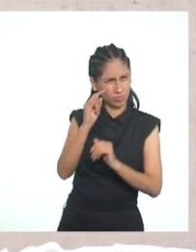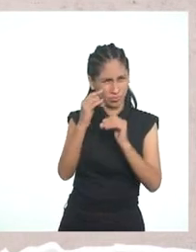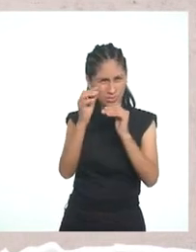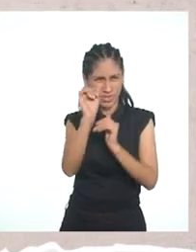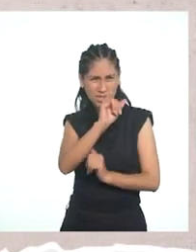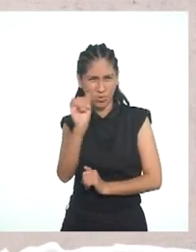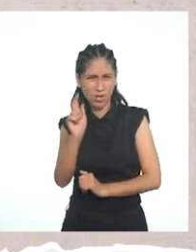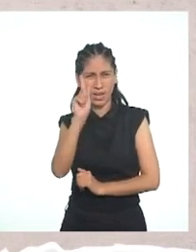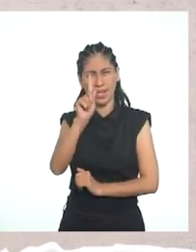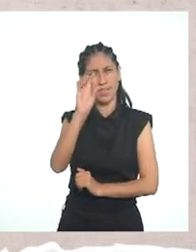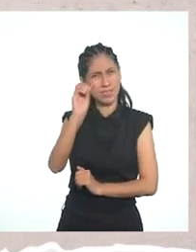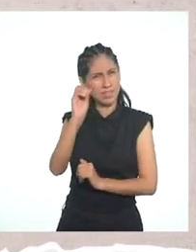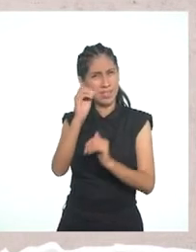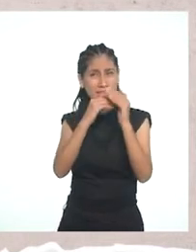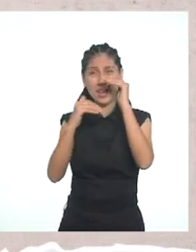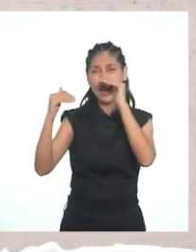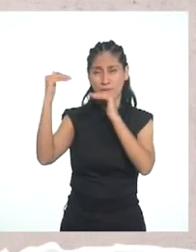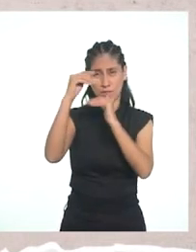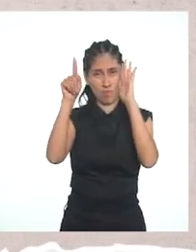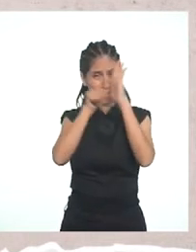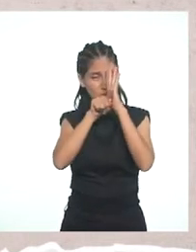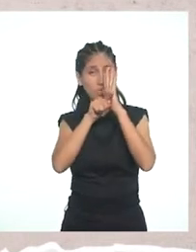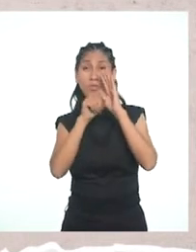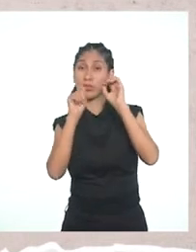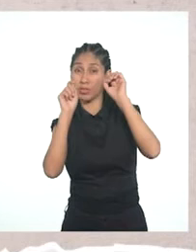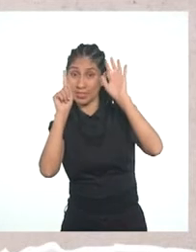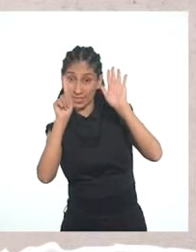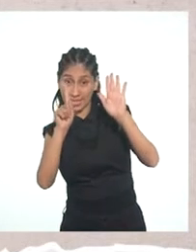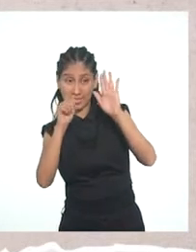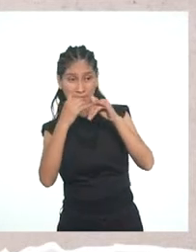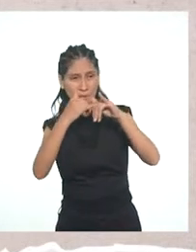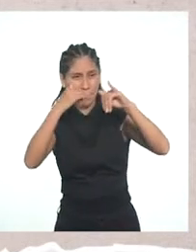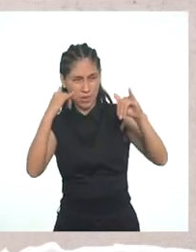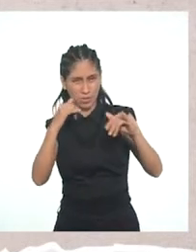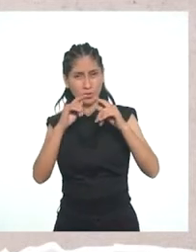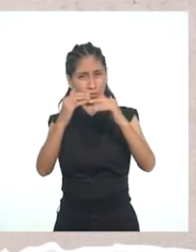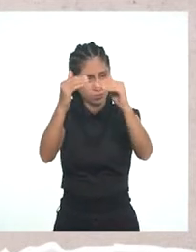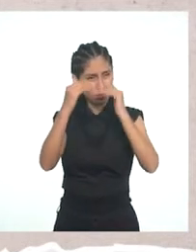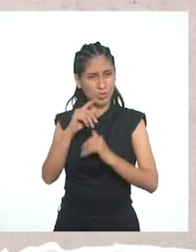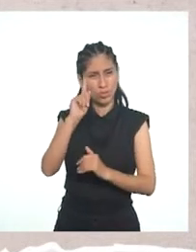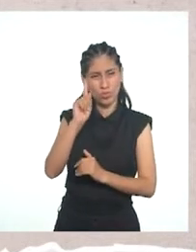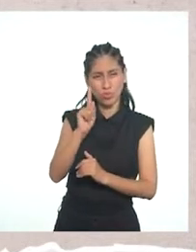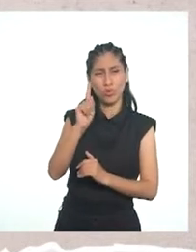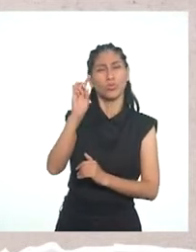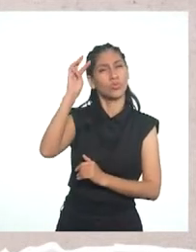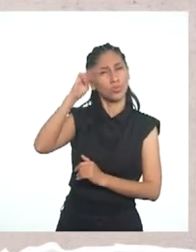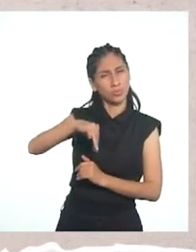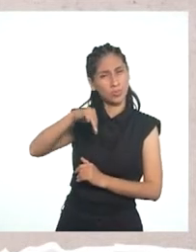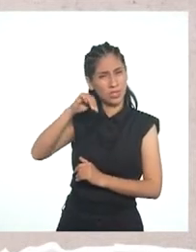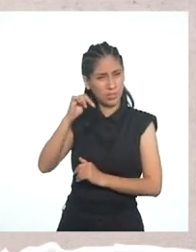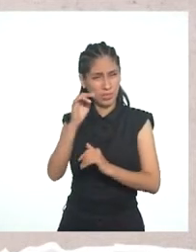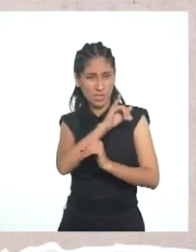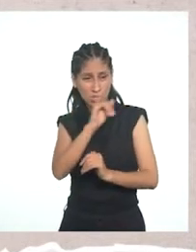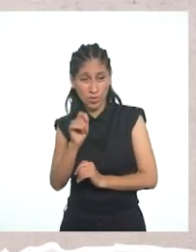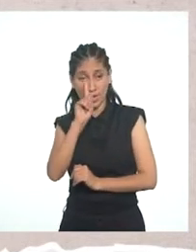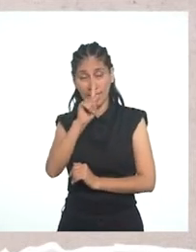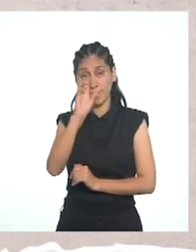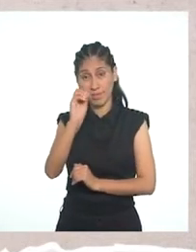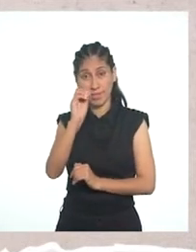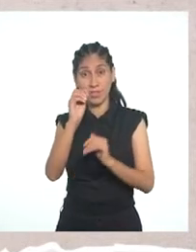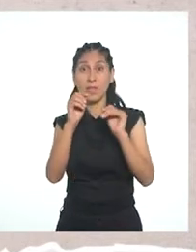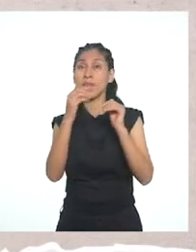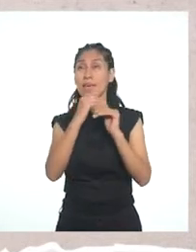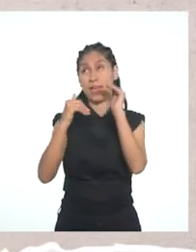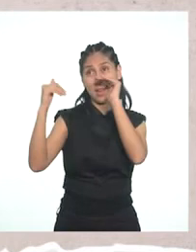10 elevado a la menos 6 metros. Y un milímetro es igual a 10 elevado a la menos